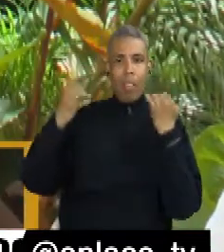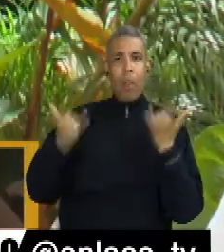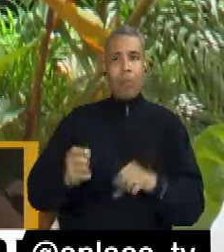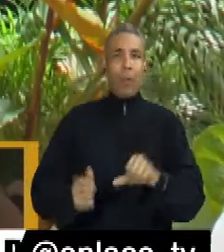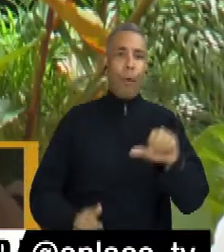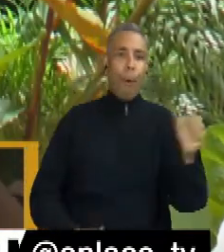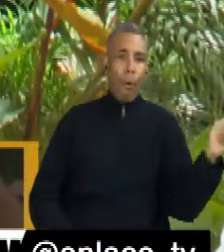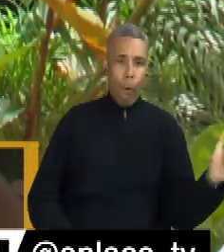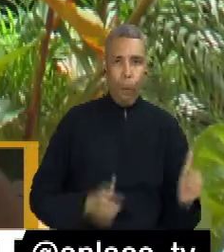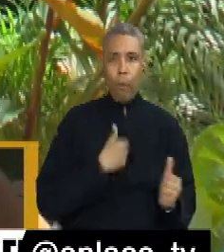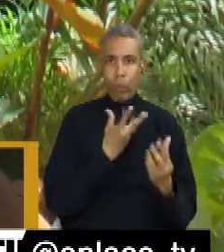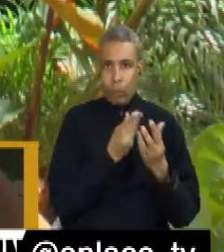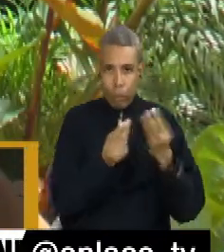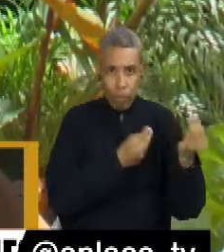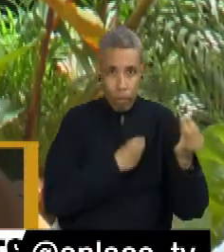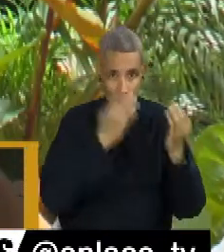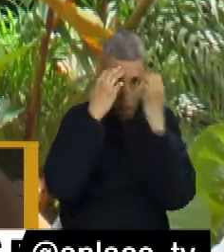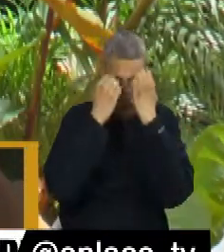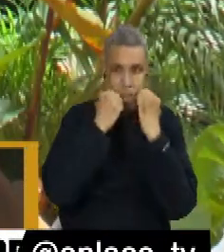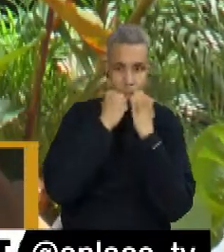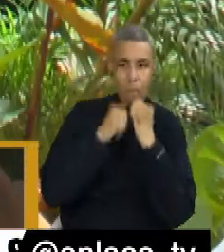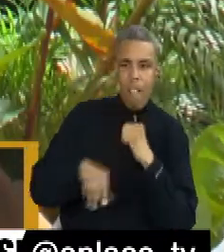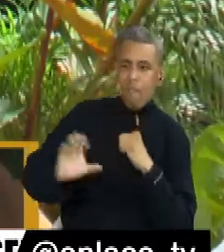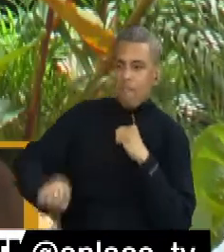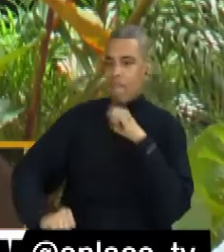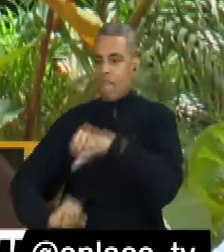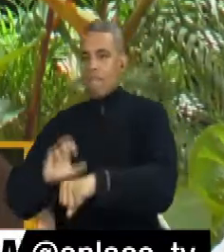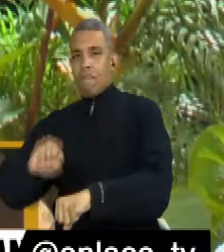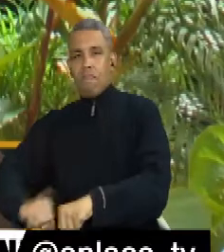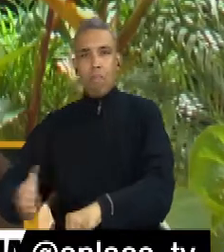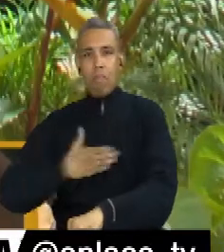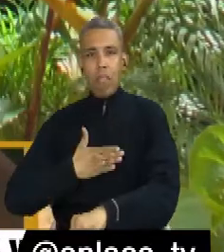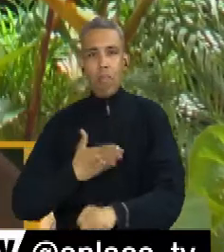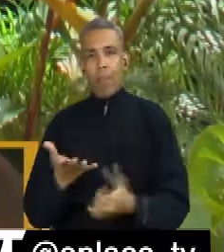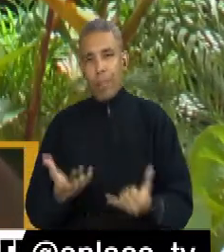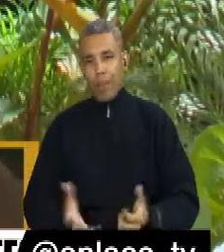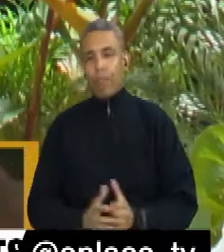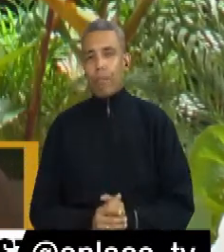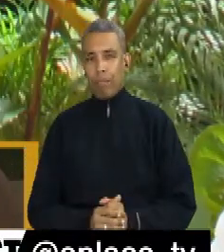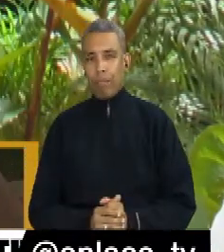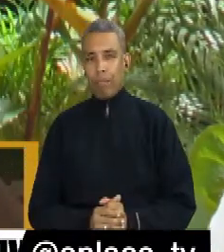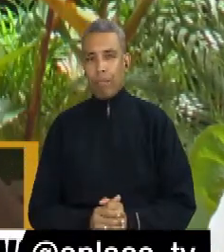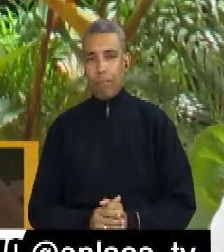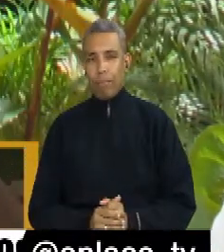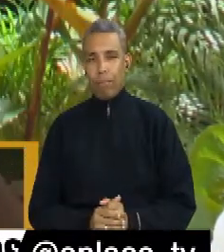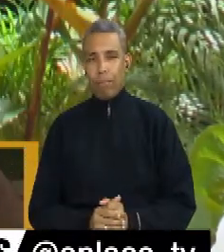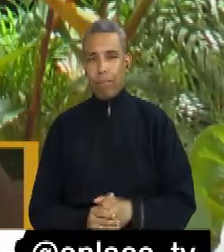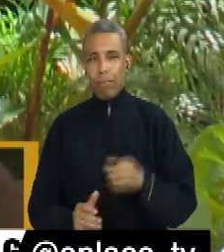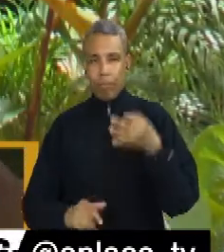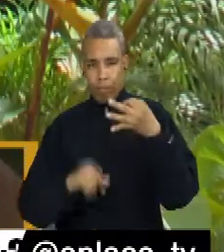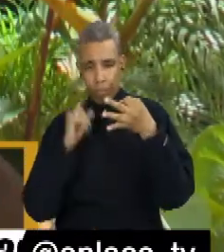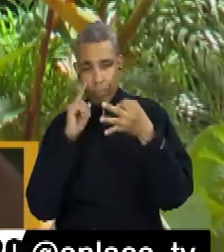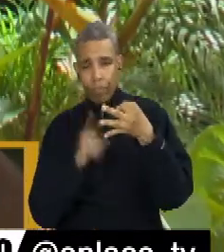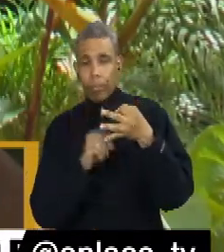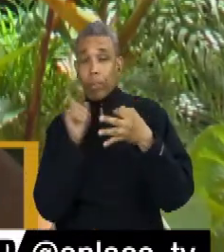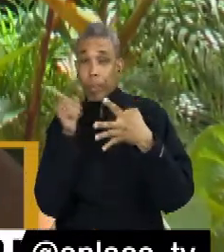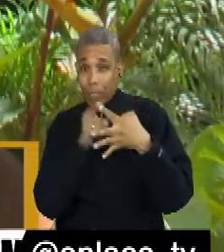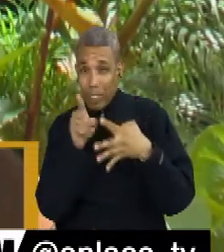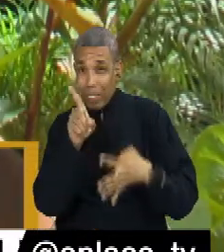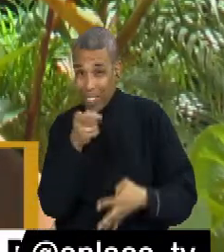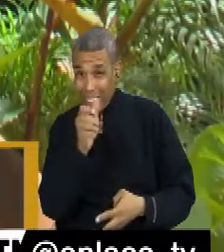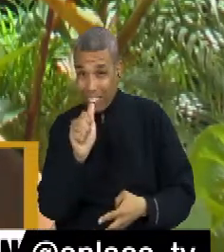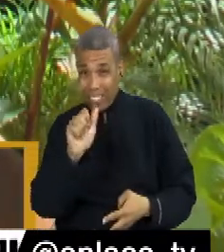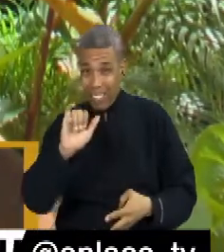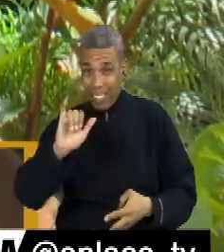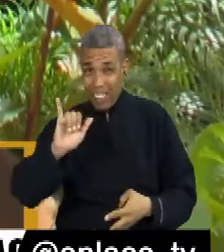pero también la presencia de los gaitanistas, que a la vez son los mismos surabeños, pero sí hay una disputa del territorio en el sur